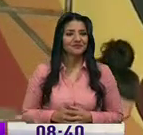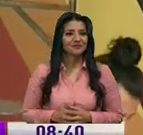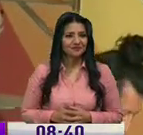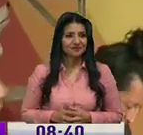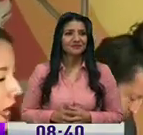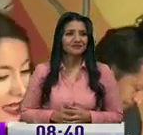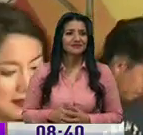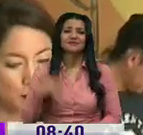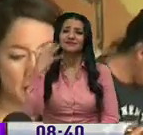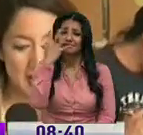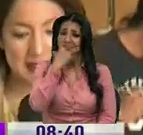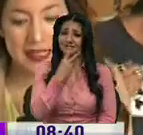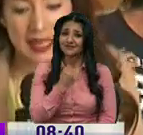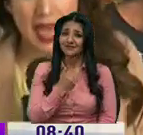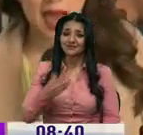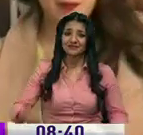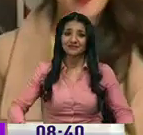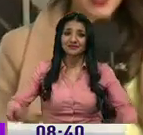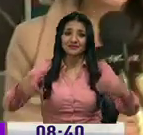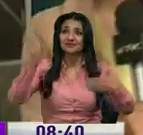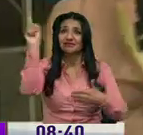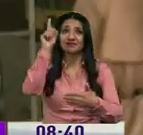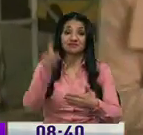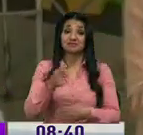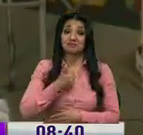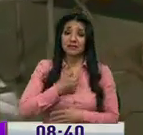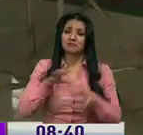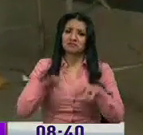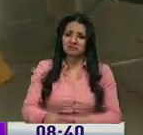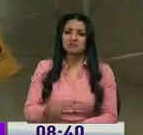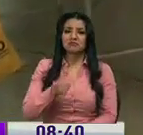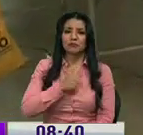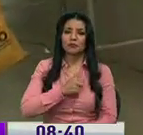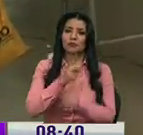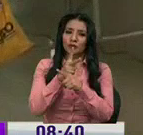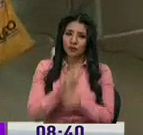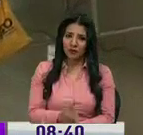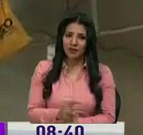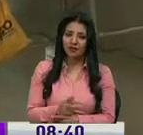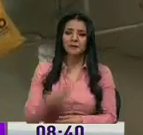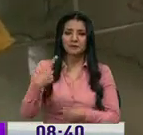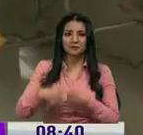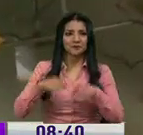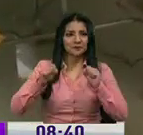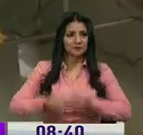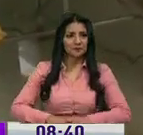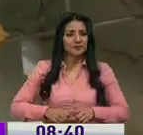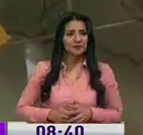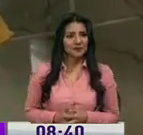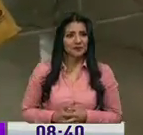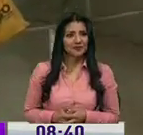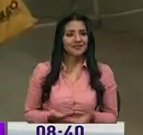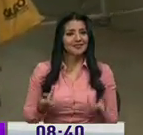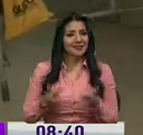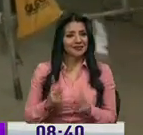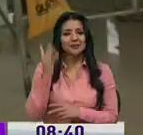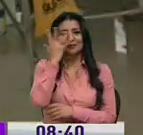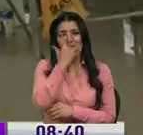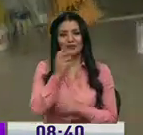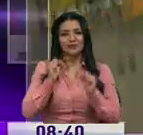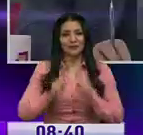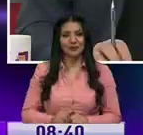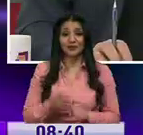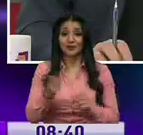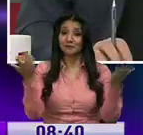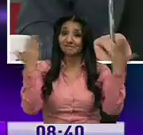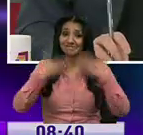realmente precioso este mural. Así que a apropiarnos de estos espacios, a cuidar a nuestra capital y obviamente a hacerla más linda. Robert, con